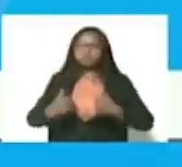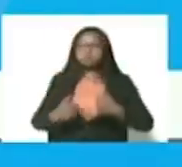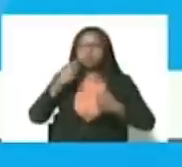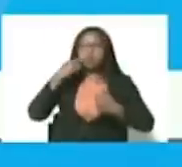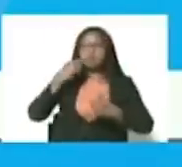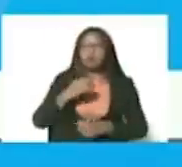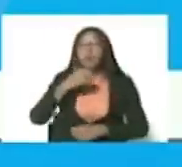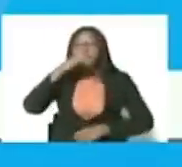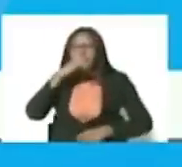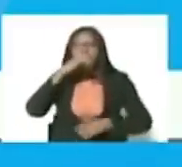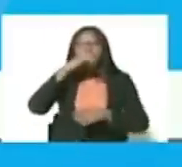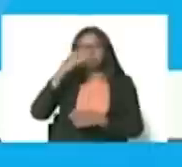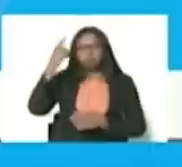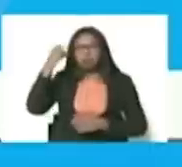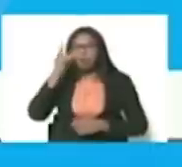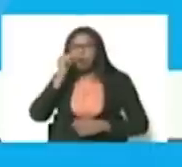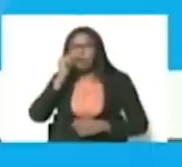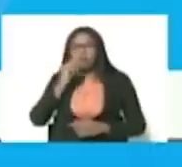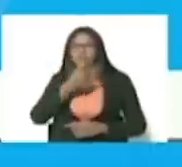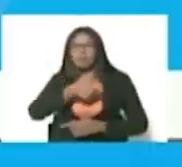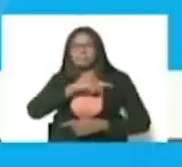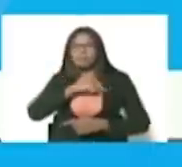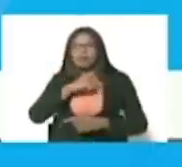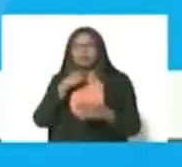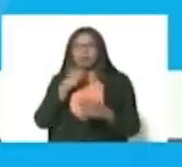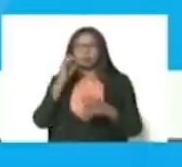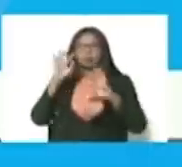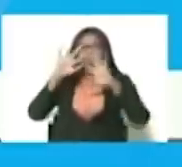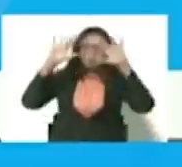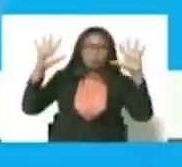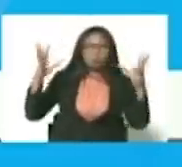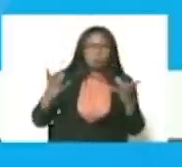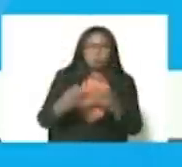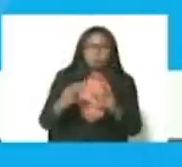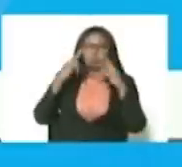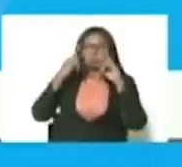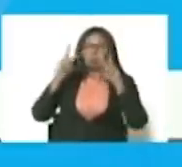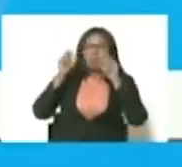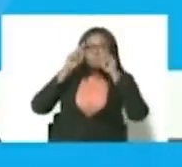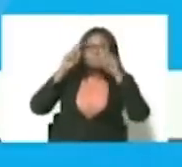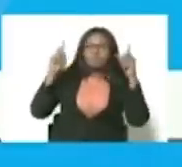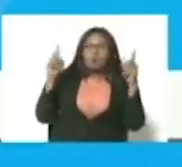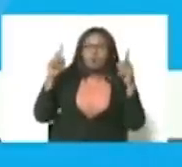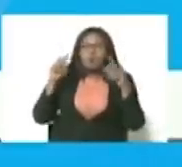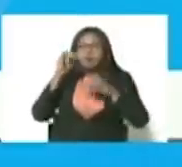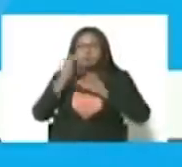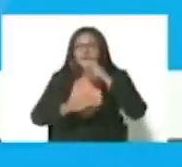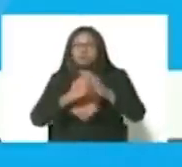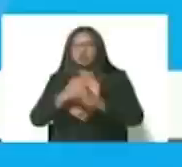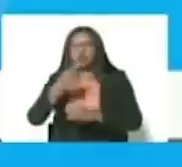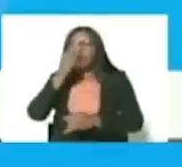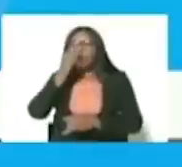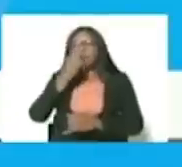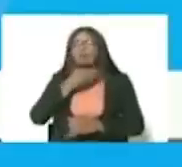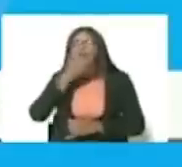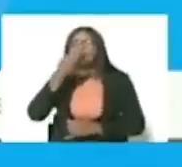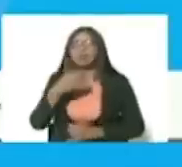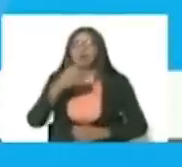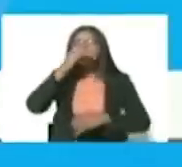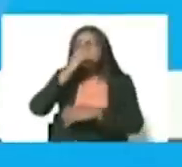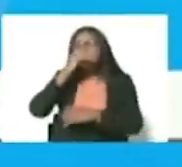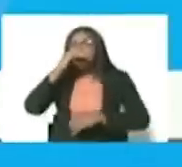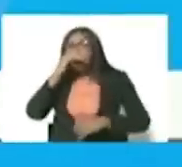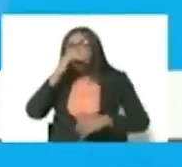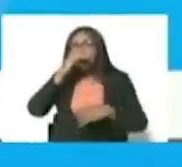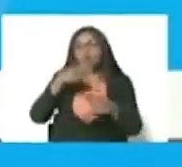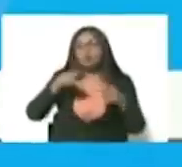Hassel, bueno, ha alarmado a la comunidad internacional. Un cantante, un rapero, que